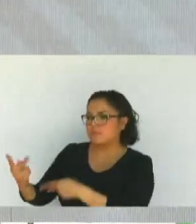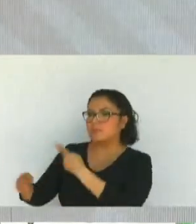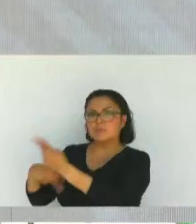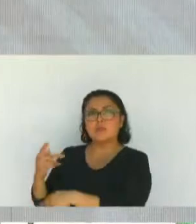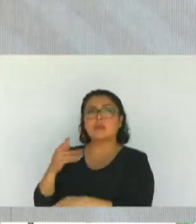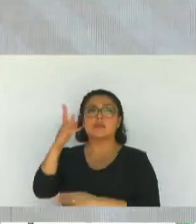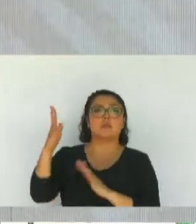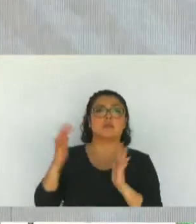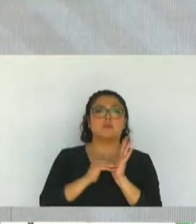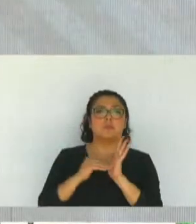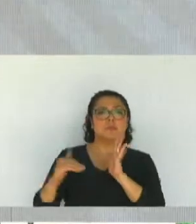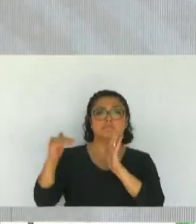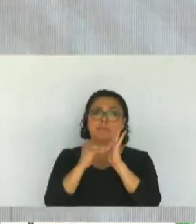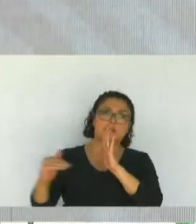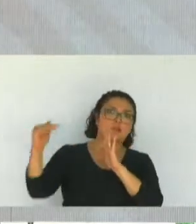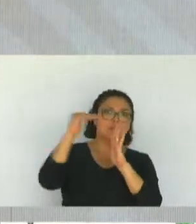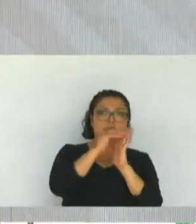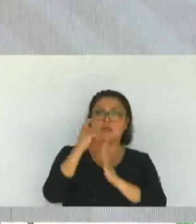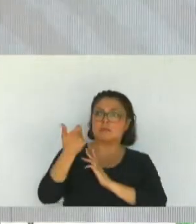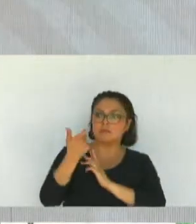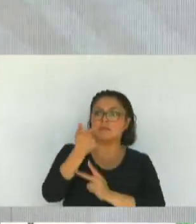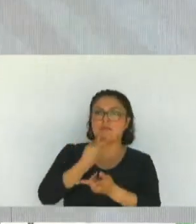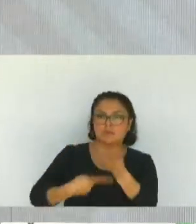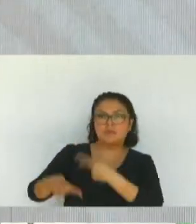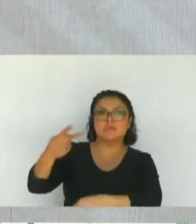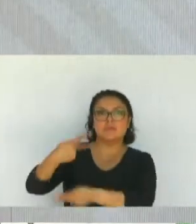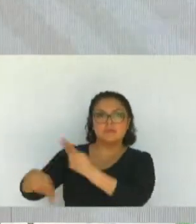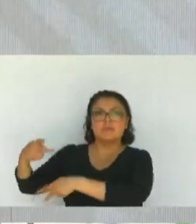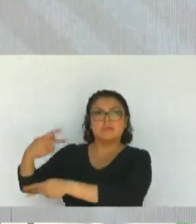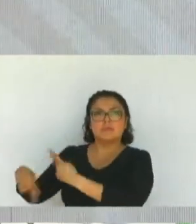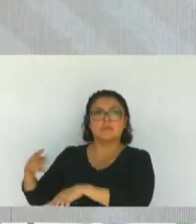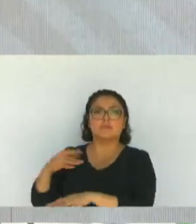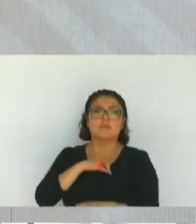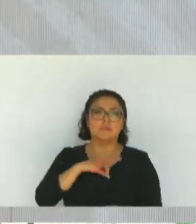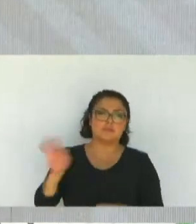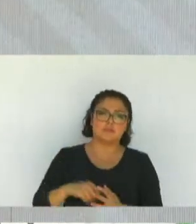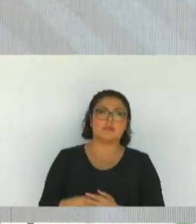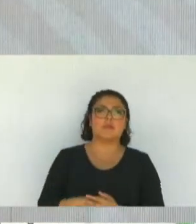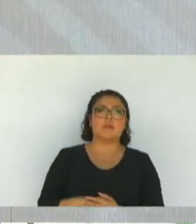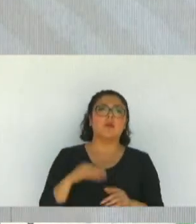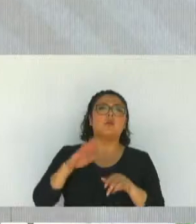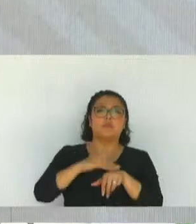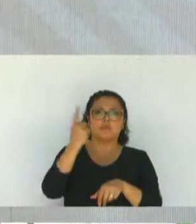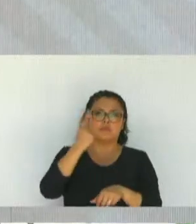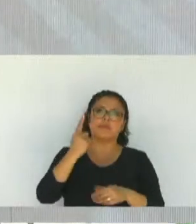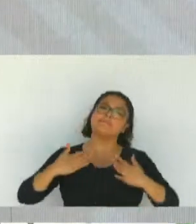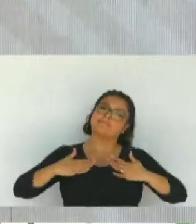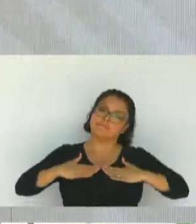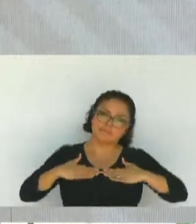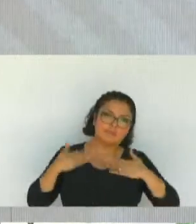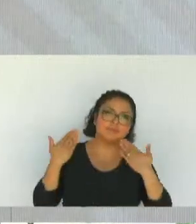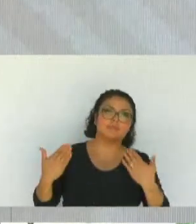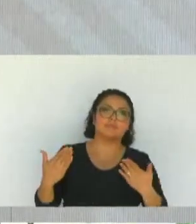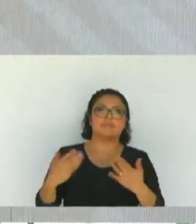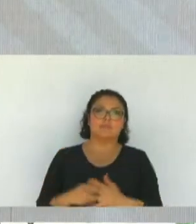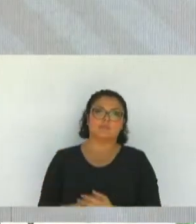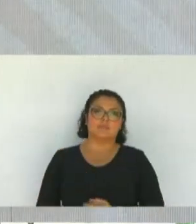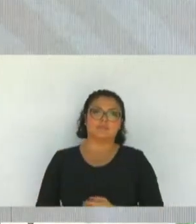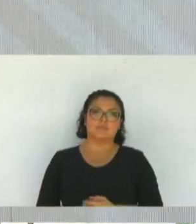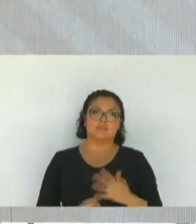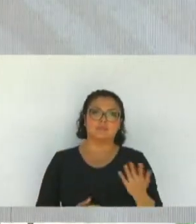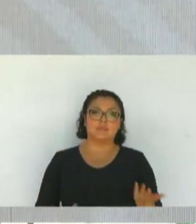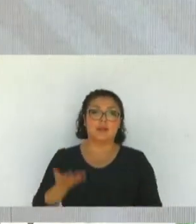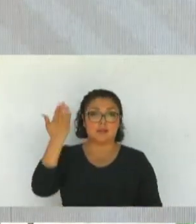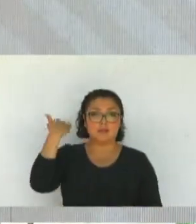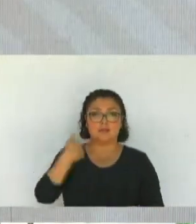5,000 millones de pesos dispersados, con un principio otra vez, la confianza. Había que crear un modelo, como nos decía el